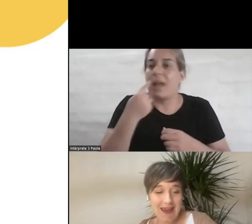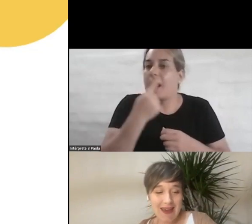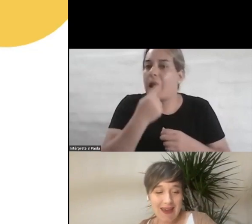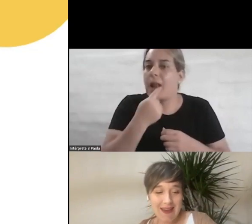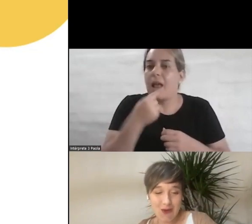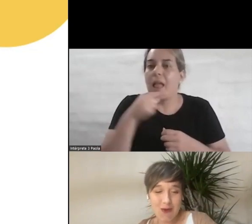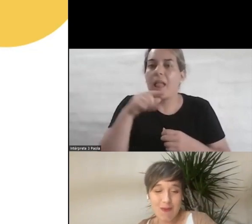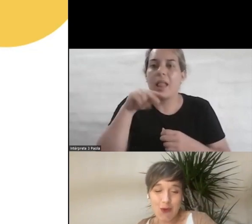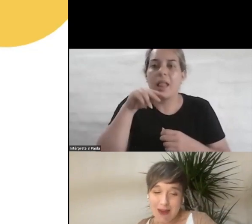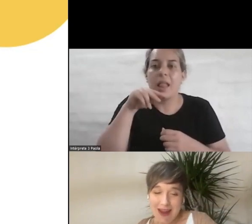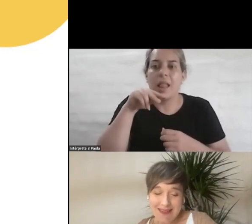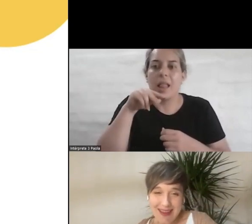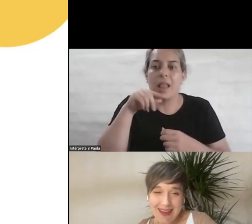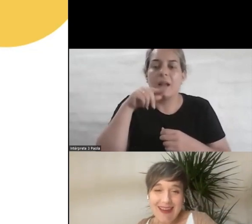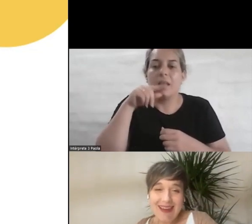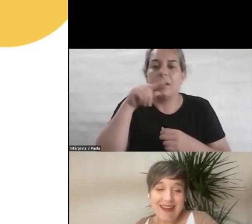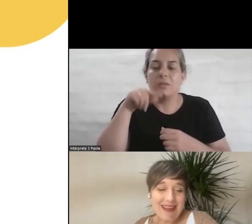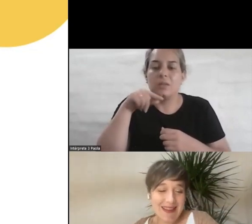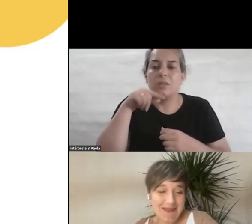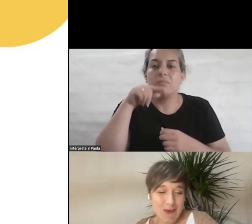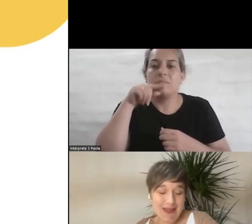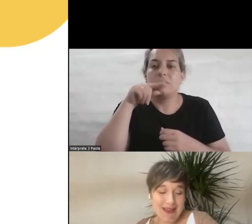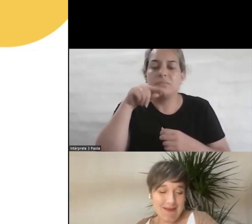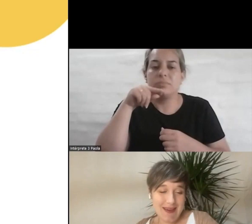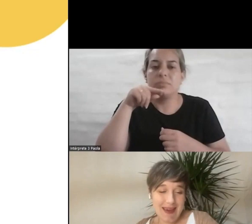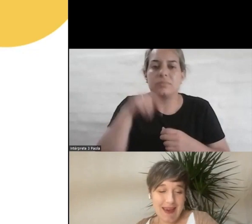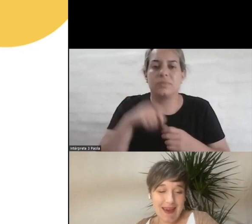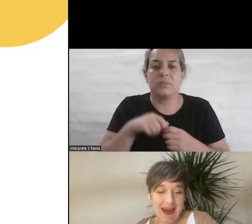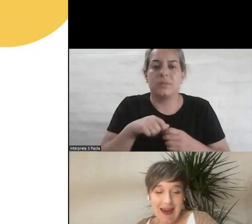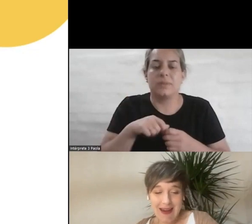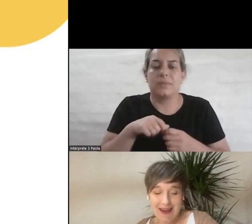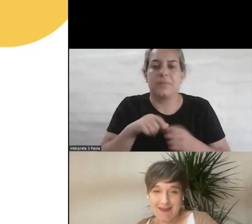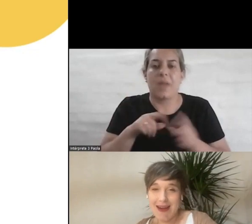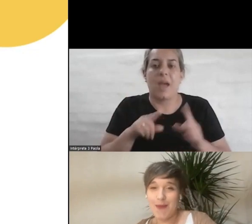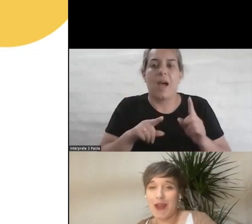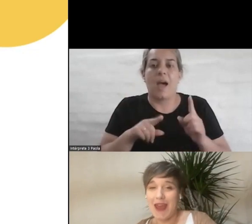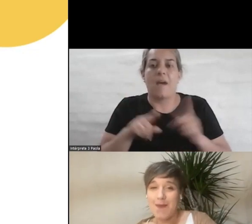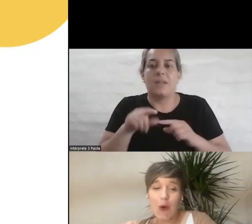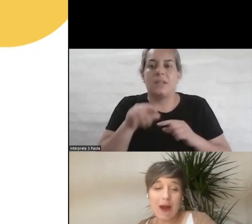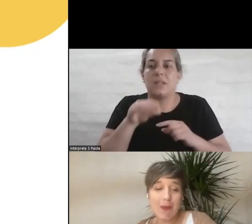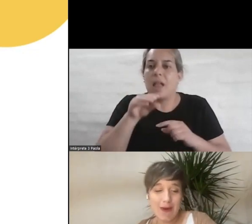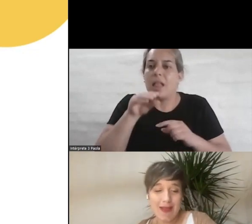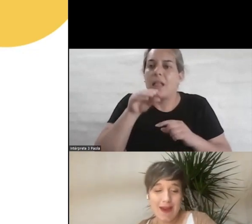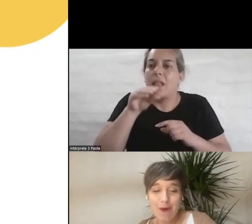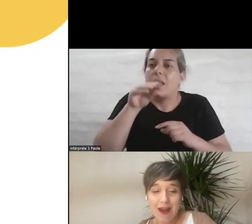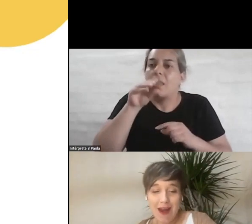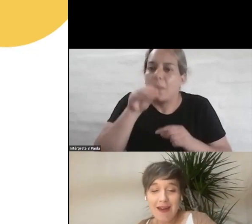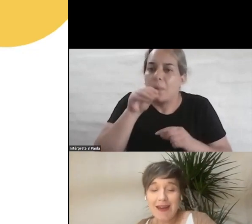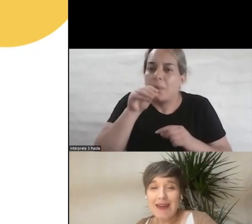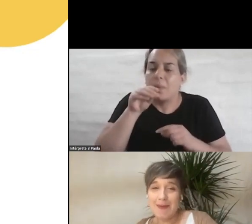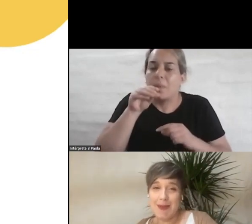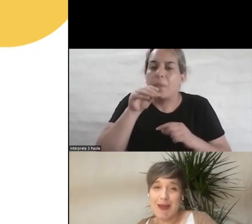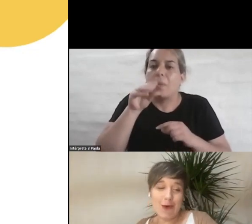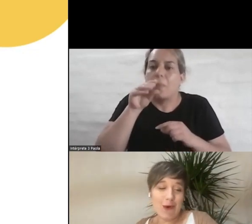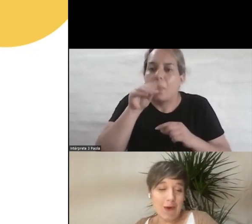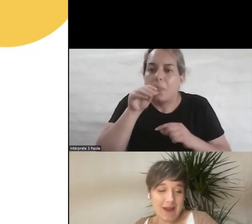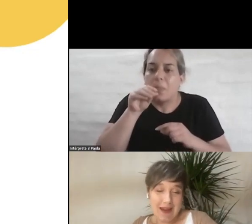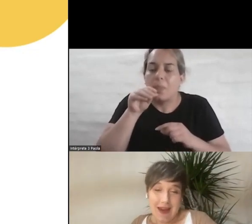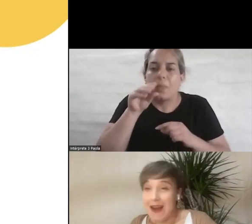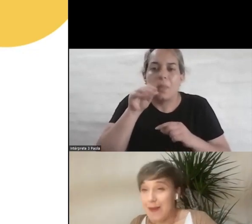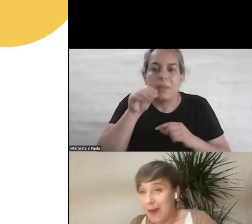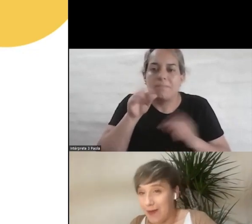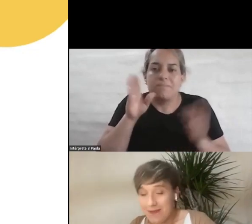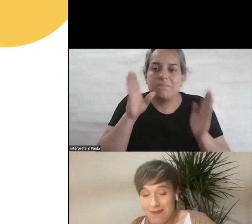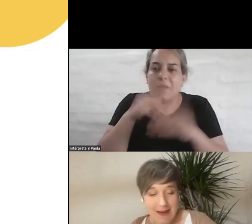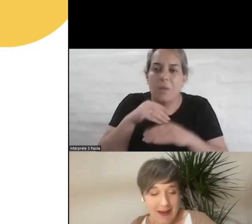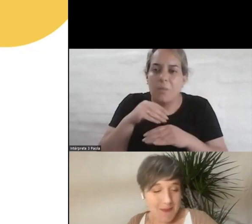que eso es muy protuberante, dificulta también el agarre, ¿vale? Porque empuja el pezón hacia afuera, impidiendo que se